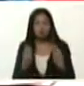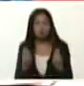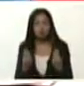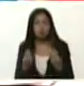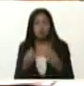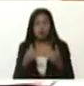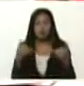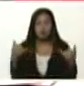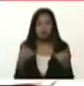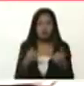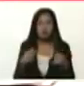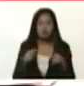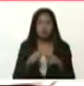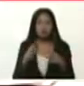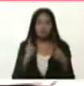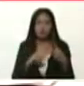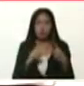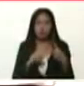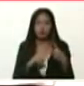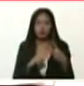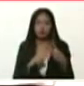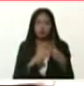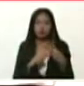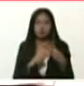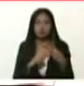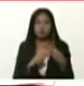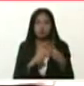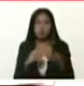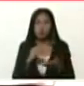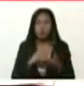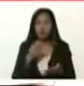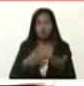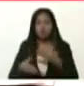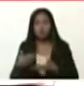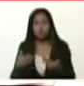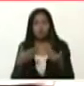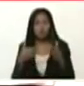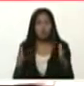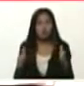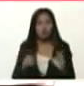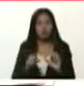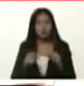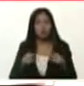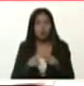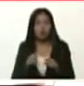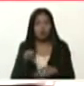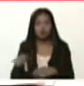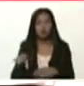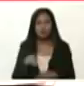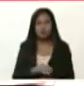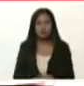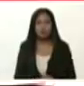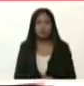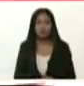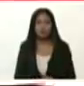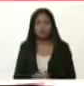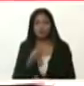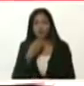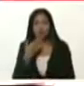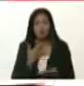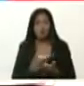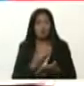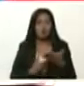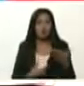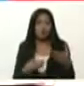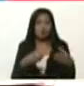primera línea de prioridad. Segunda línea de prioridad establecida: servicios públicos y mantenimiento de la ciudad. Bueno, allí me están proponiendo